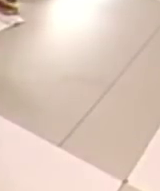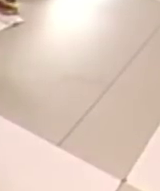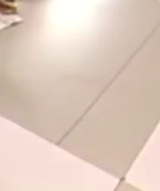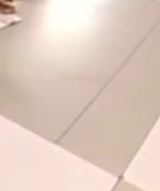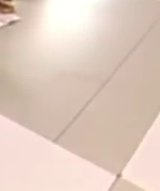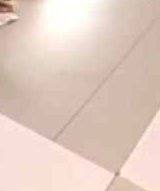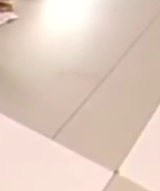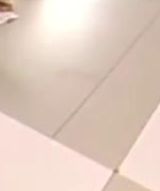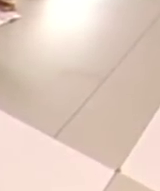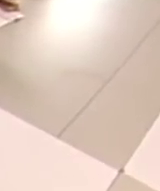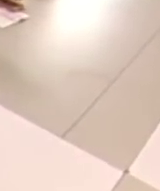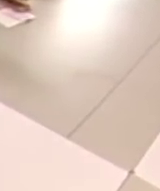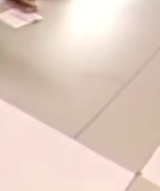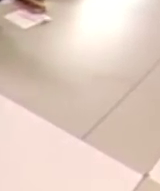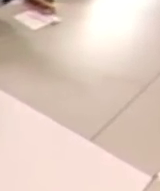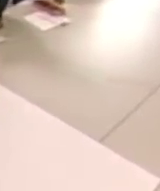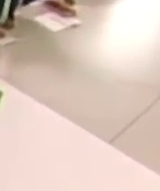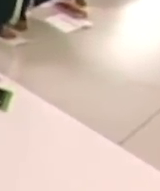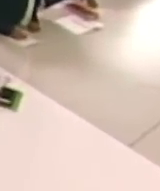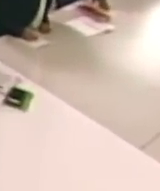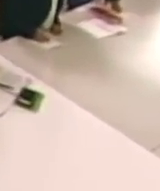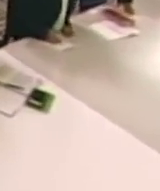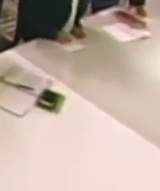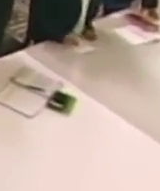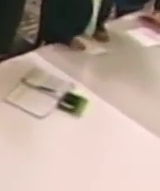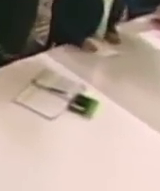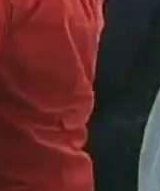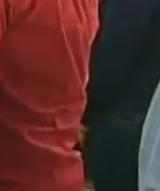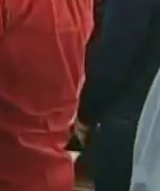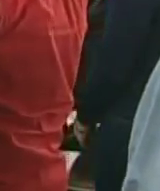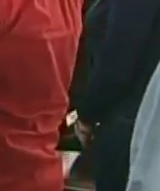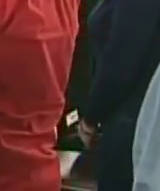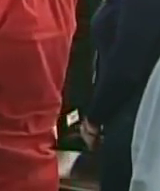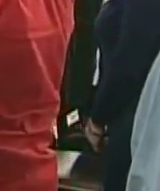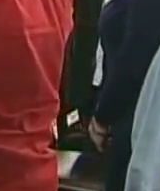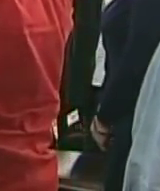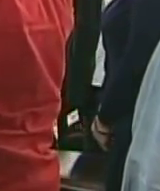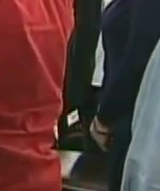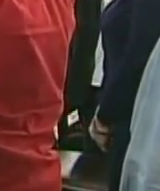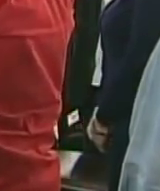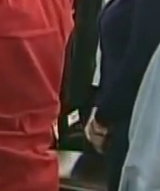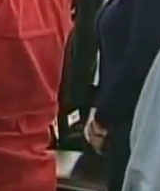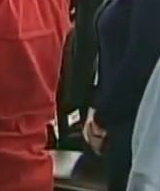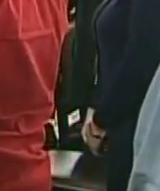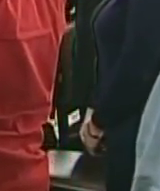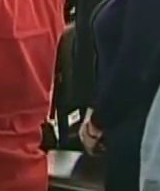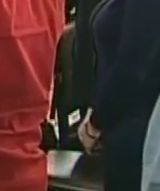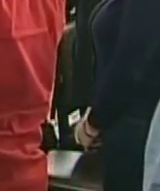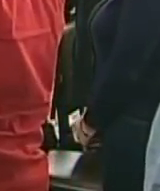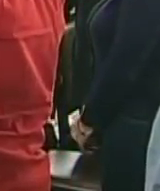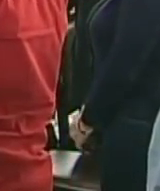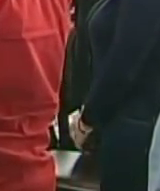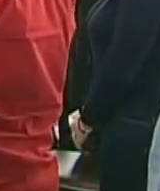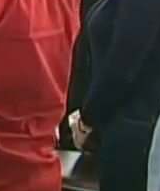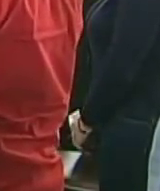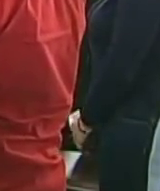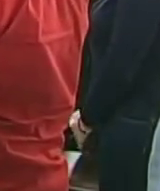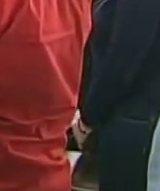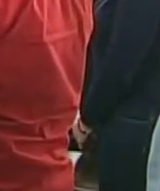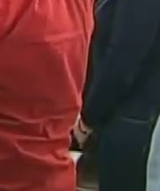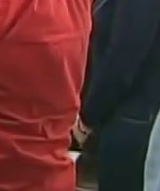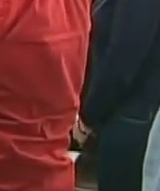las imágenes, la conversación que sostiene el Ejecutivo Nacional con los representantes de las